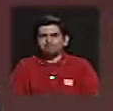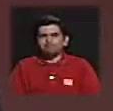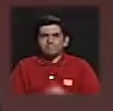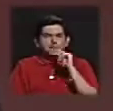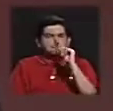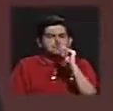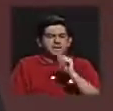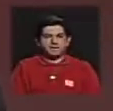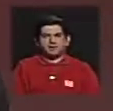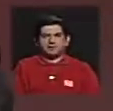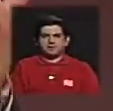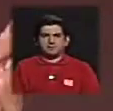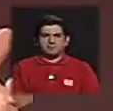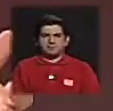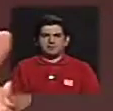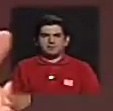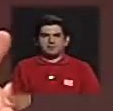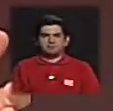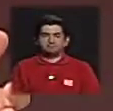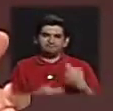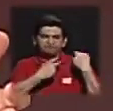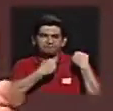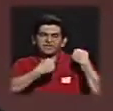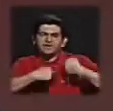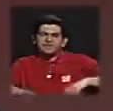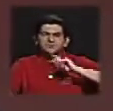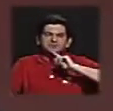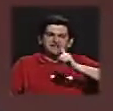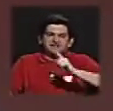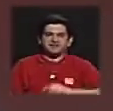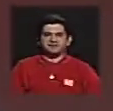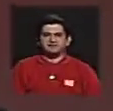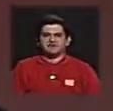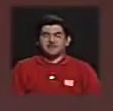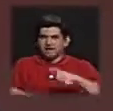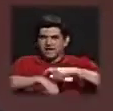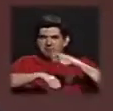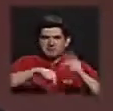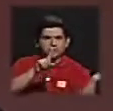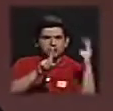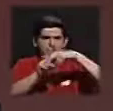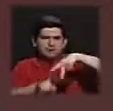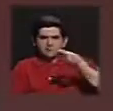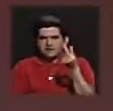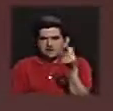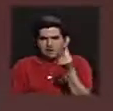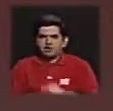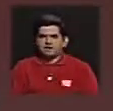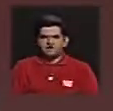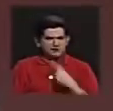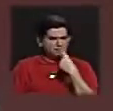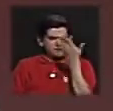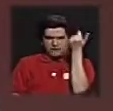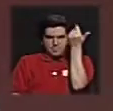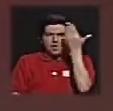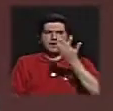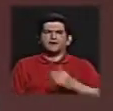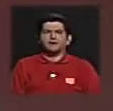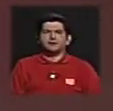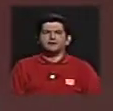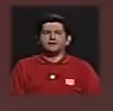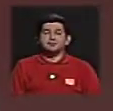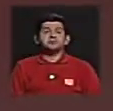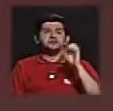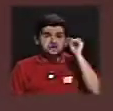breve, ha sido por lo menos negligente a la hora de la ejecución de estos fondos. ¿Por qué digo esto? Porque